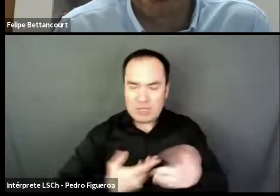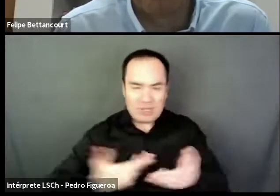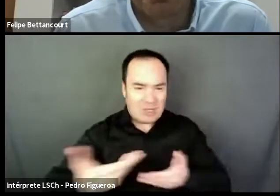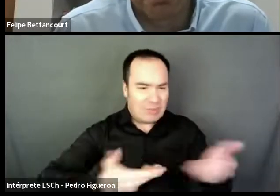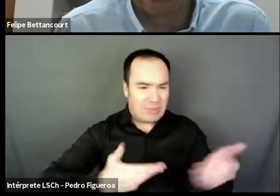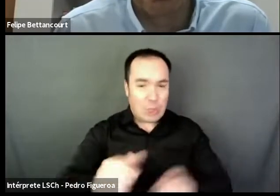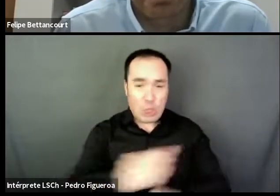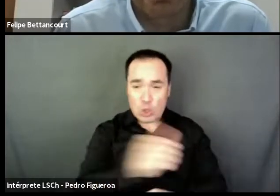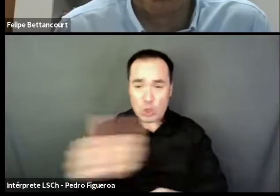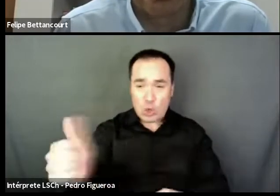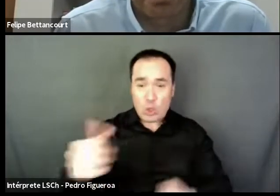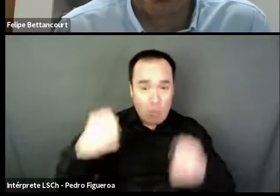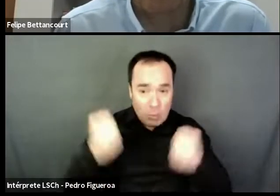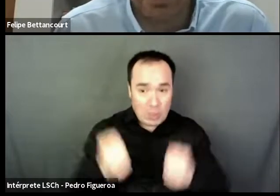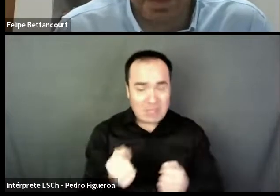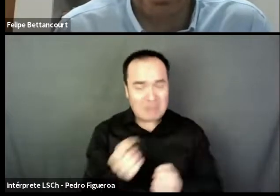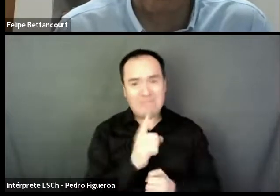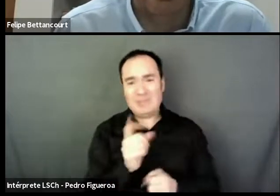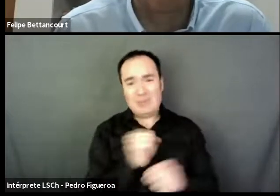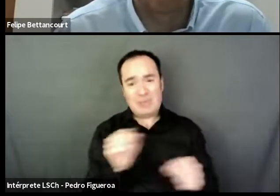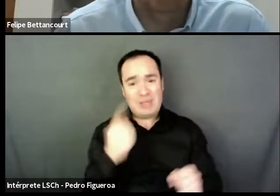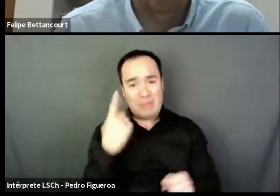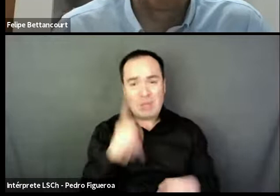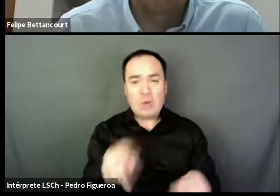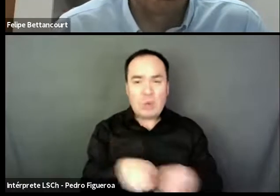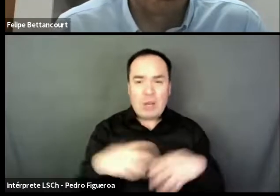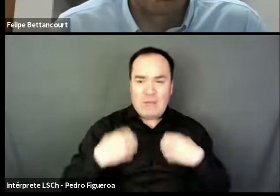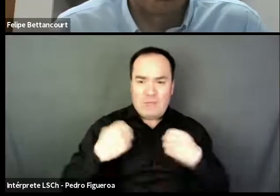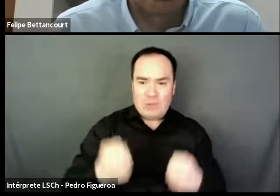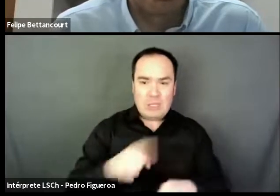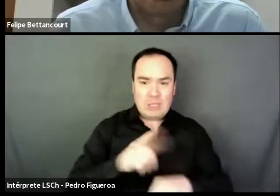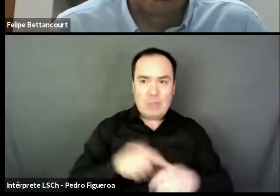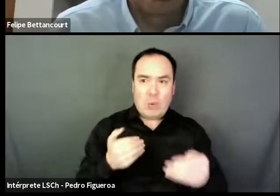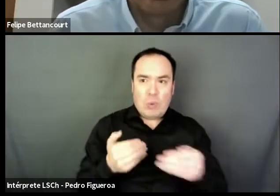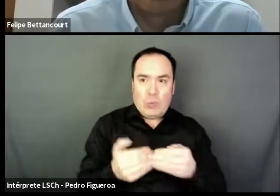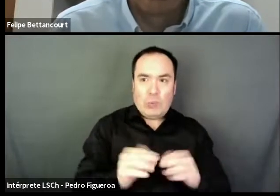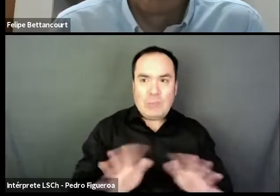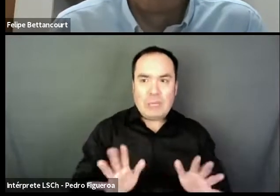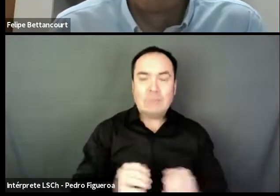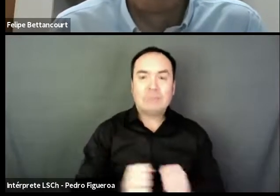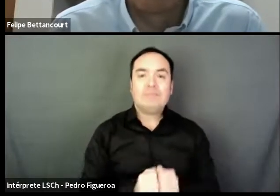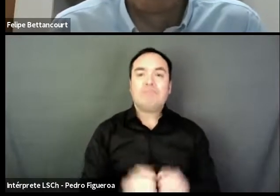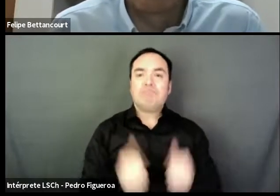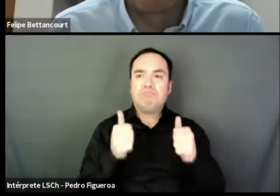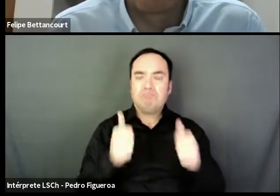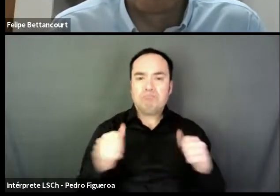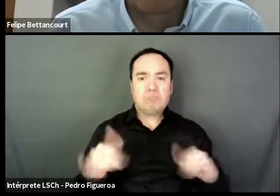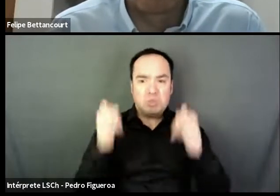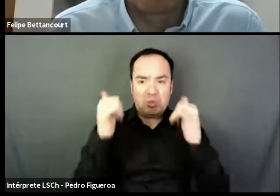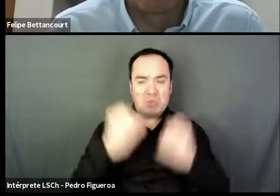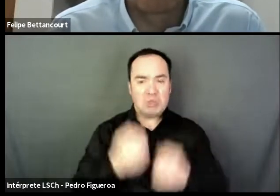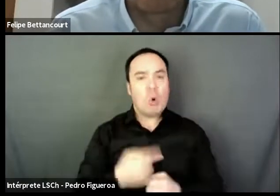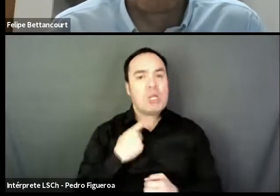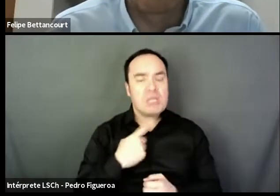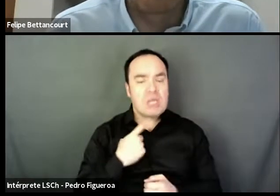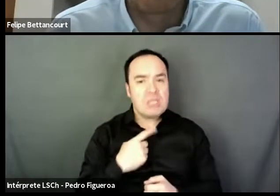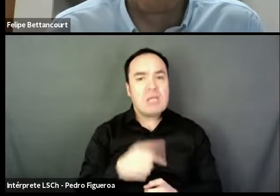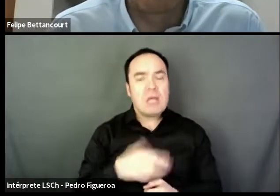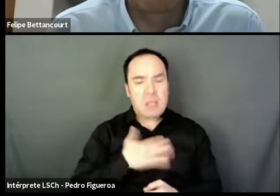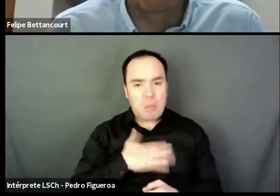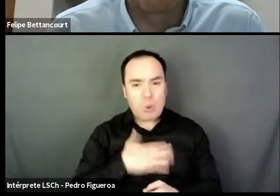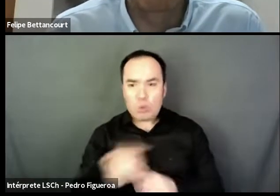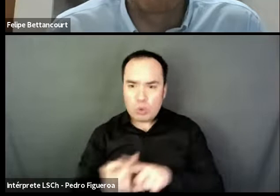pero no por eso no hay que hacerlo bueno para ya se nos acabó el tiempo estaba muy entretenido el panel muy muy interesante sube sus